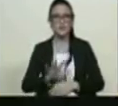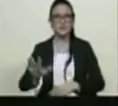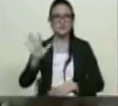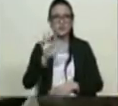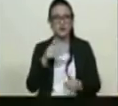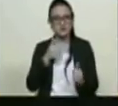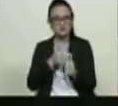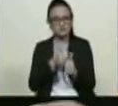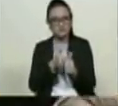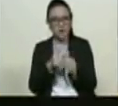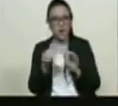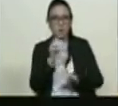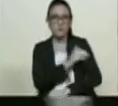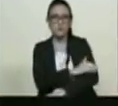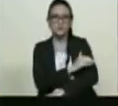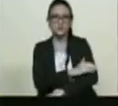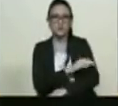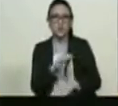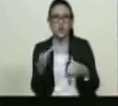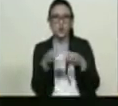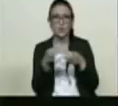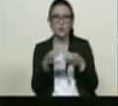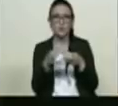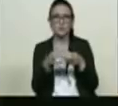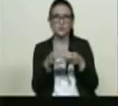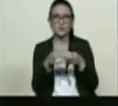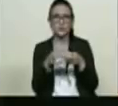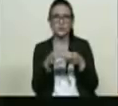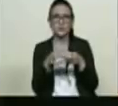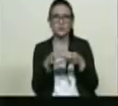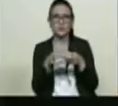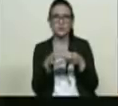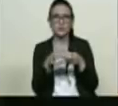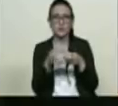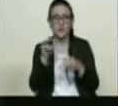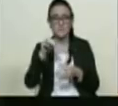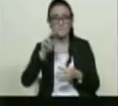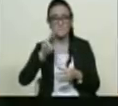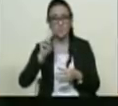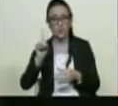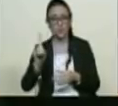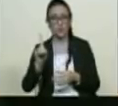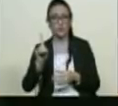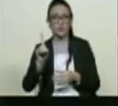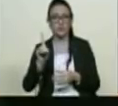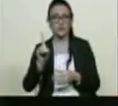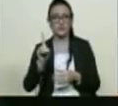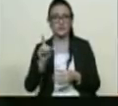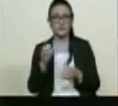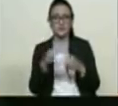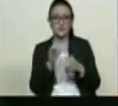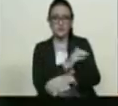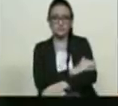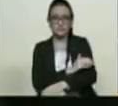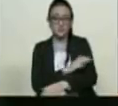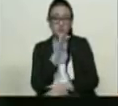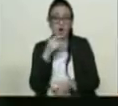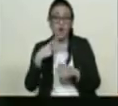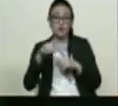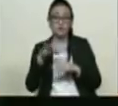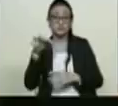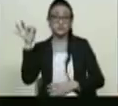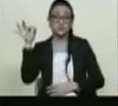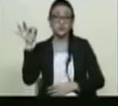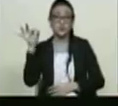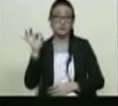seguidores de la oposición o de los partidos de la Mesa de la Unidad que se quedaron sin opción y